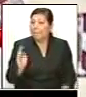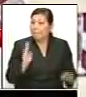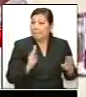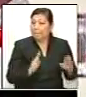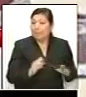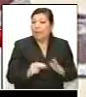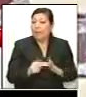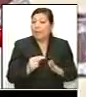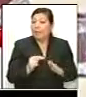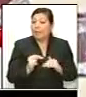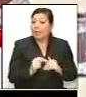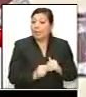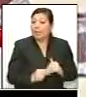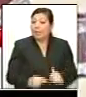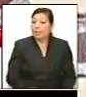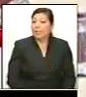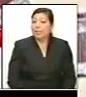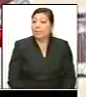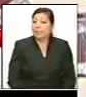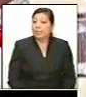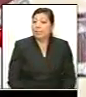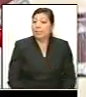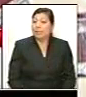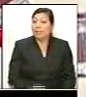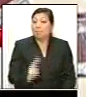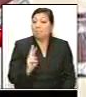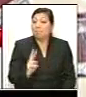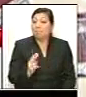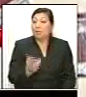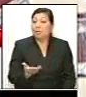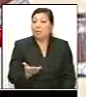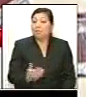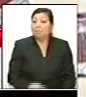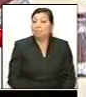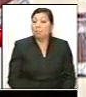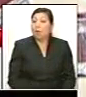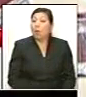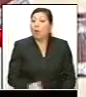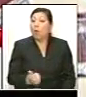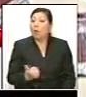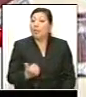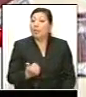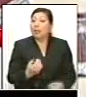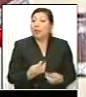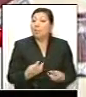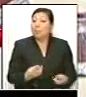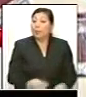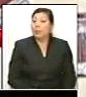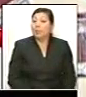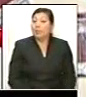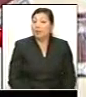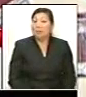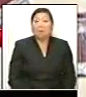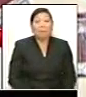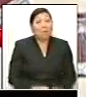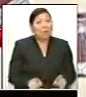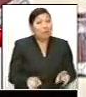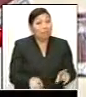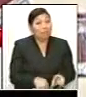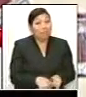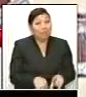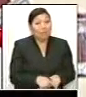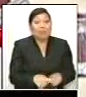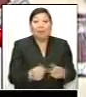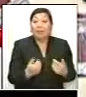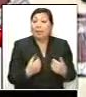a nivel nacional. Vemos que han estado atendiéndose otras materias en el sector, enhorabuena, pero también tenemos